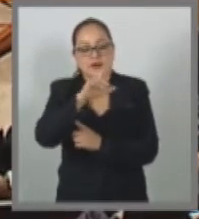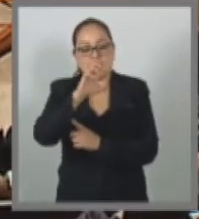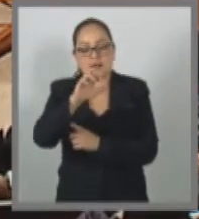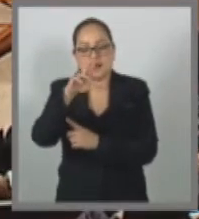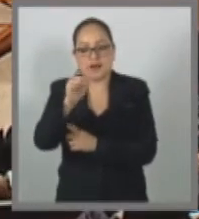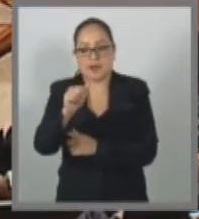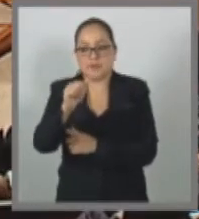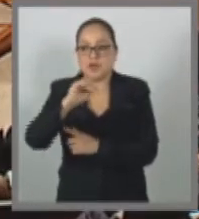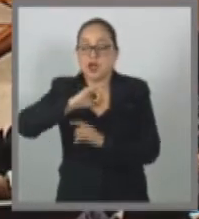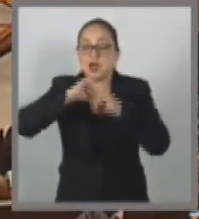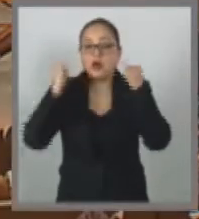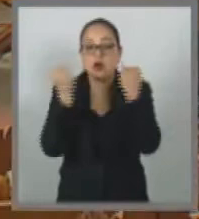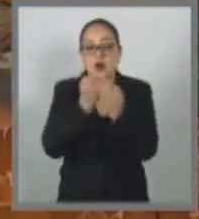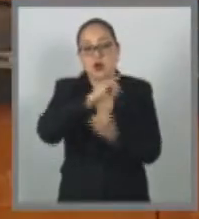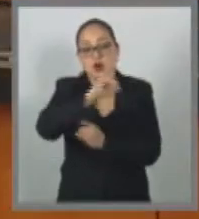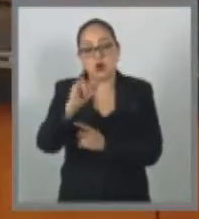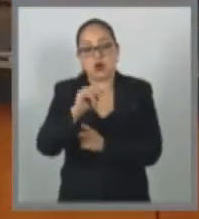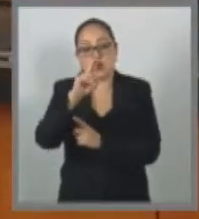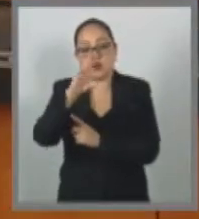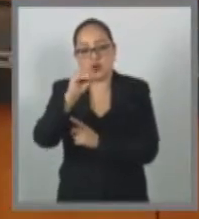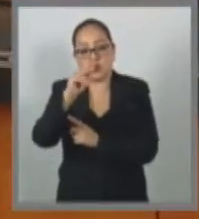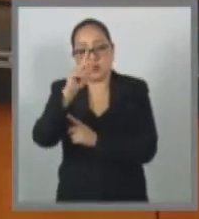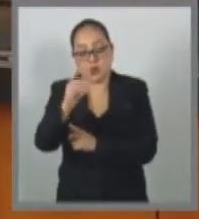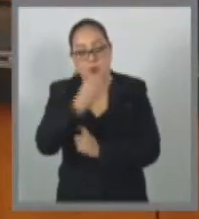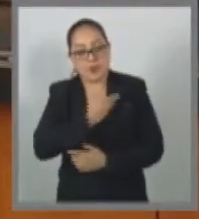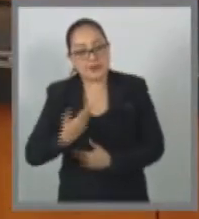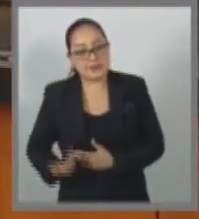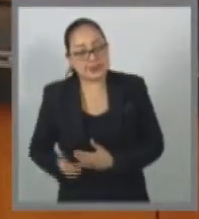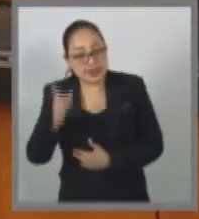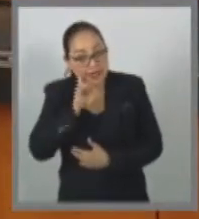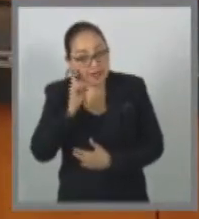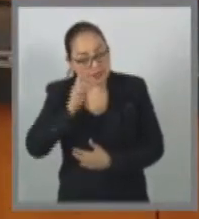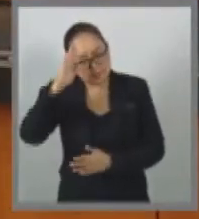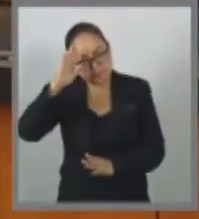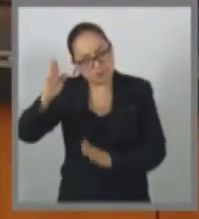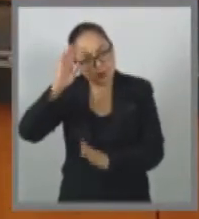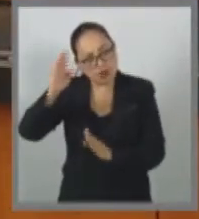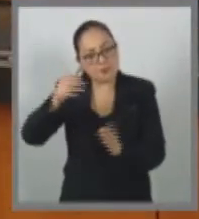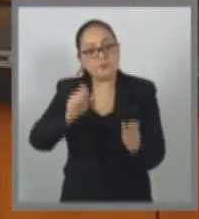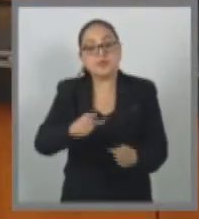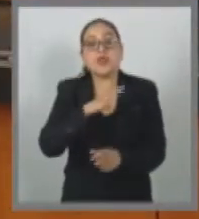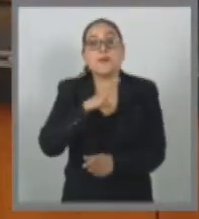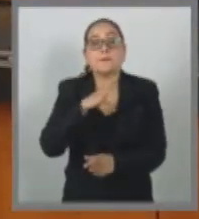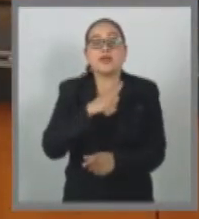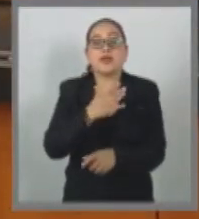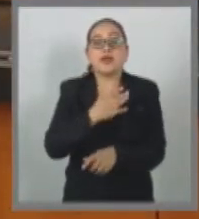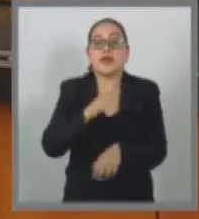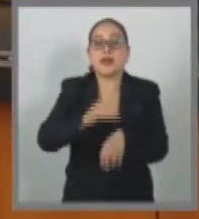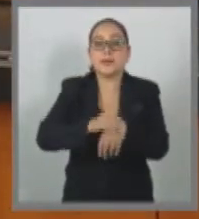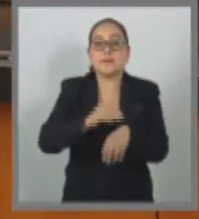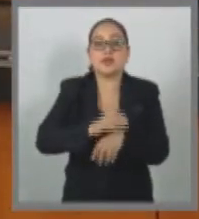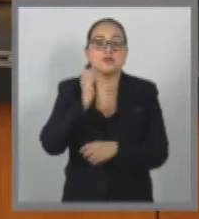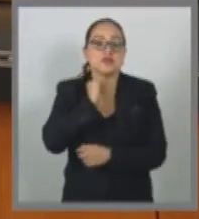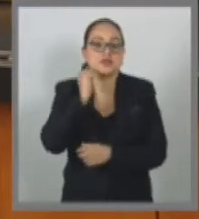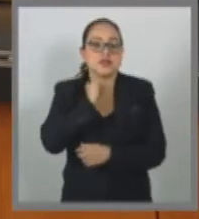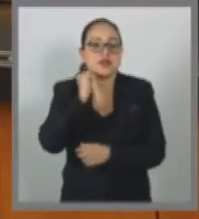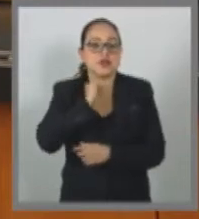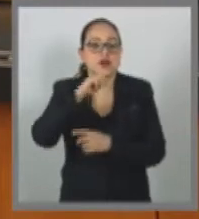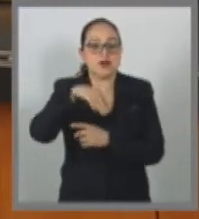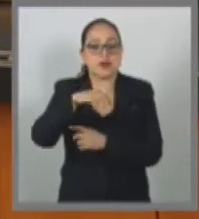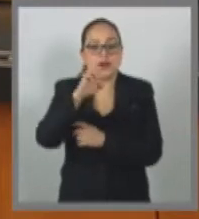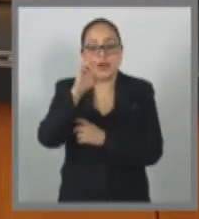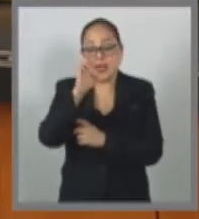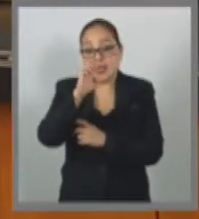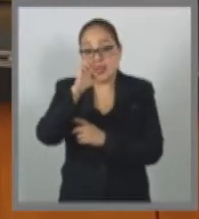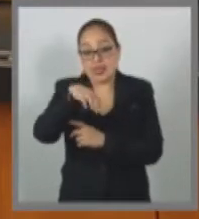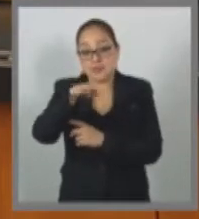Junta de Coordinación Política. De manera muy especial saludo a mi amigo, el senador Emilio Gamboa, quien